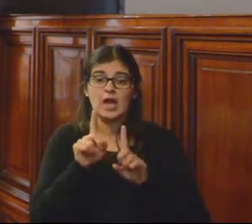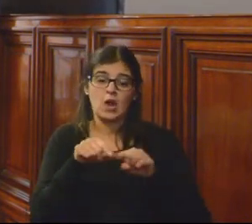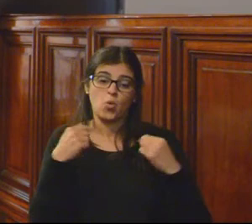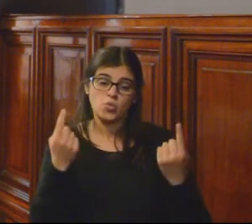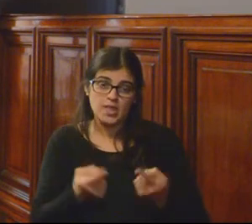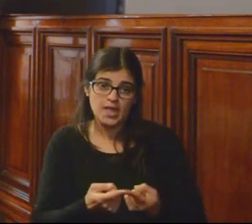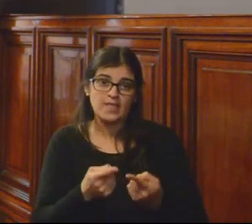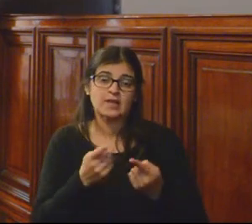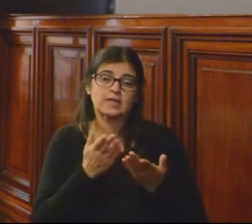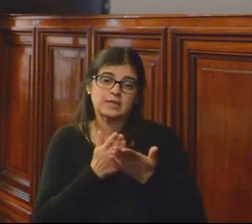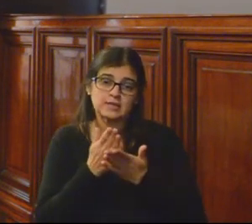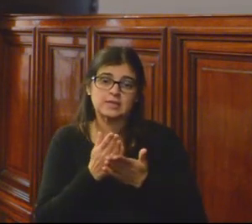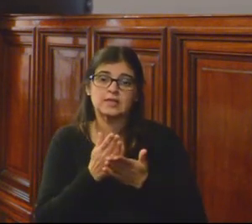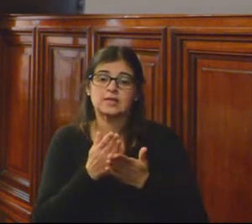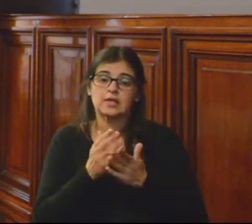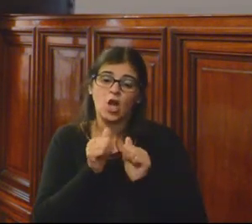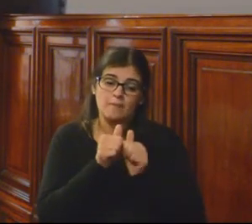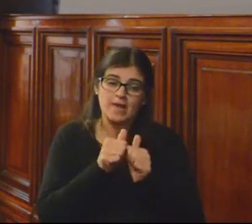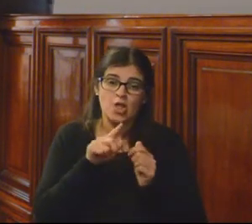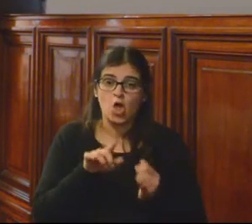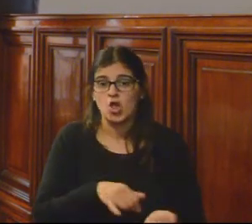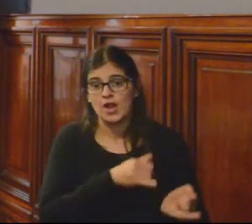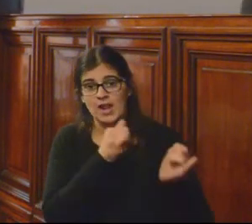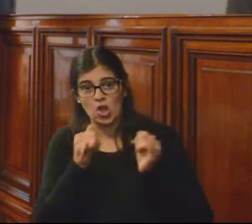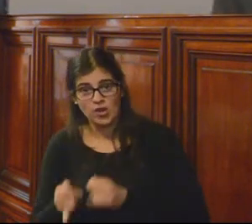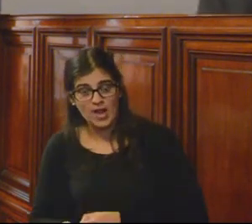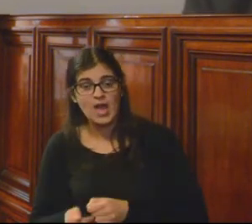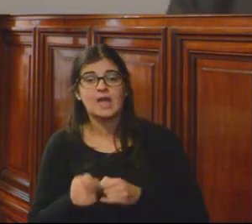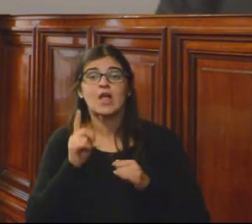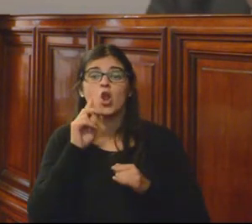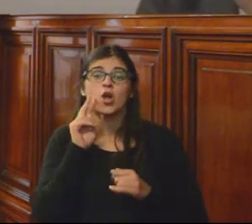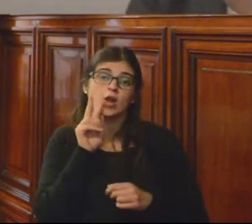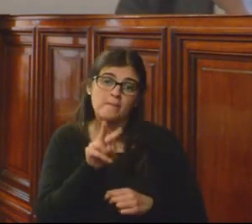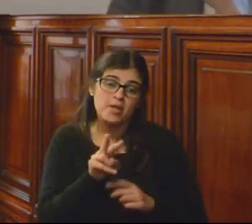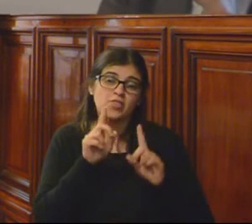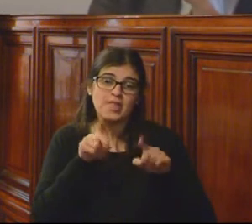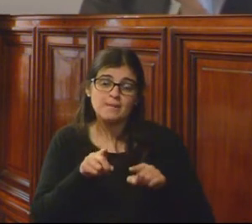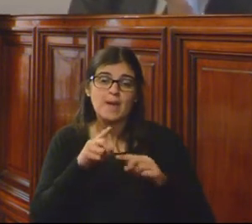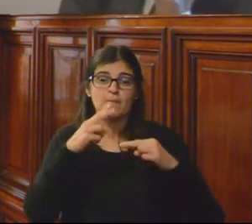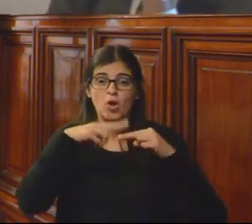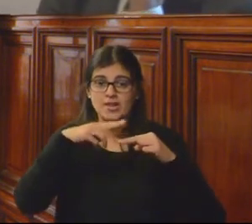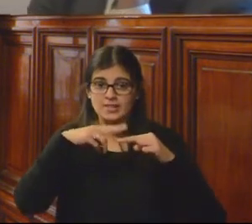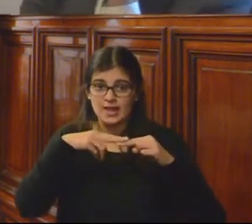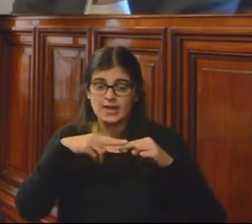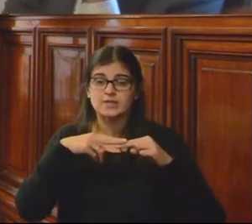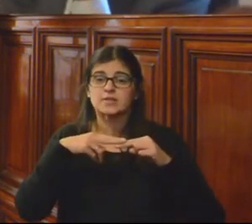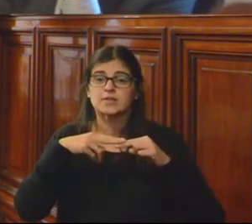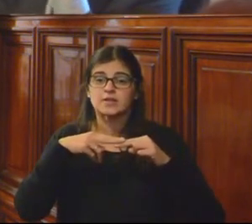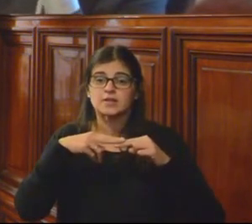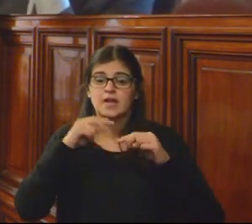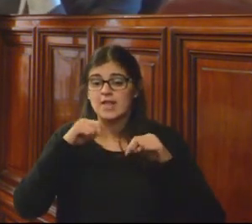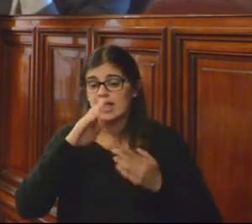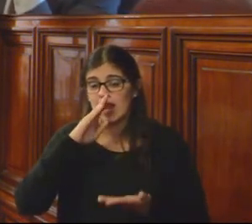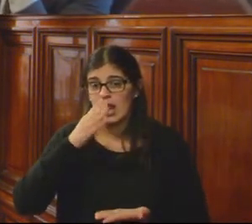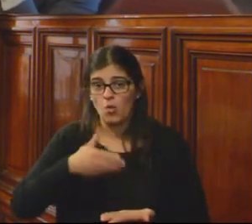han acompañado a lo largo de estas jornadas y a quienes nos han seguido por internet. Esta es la